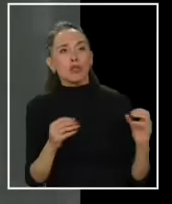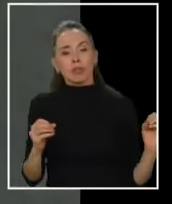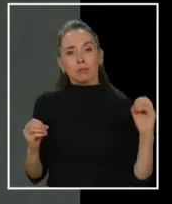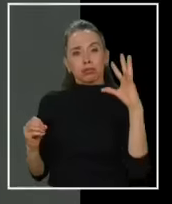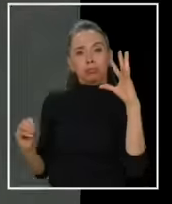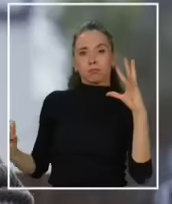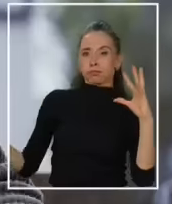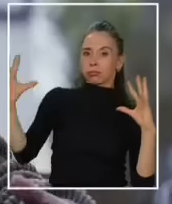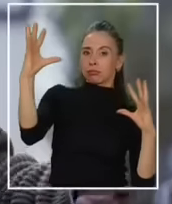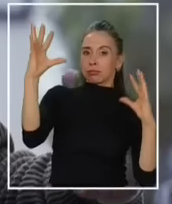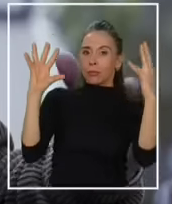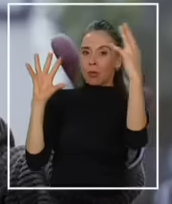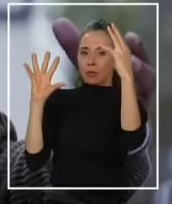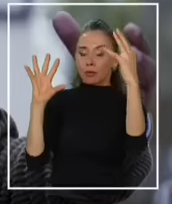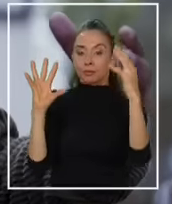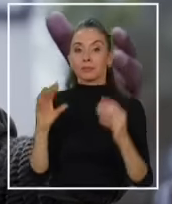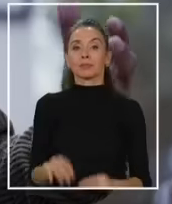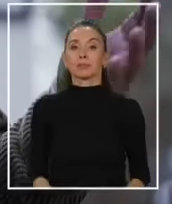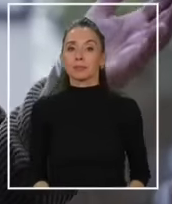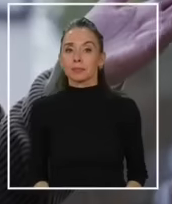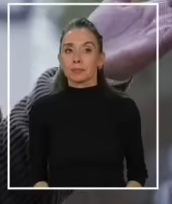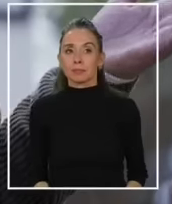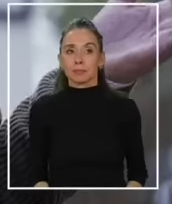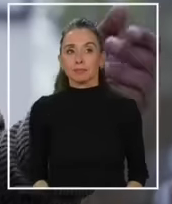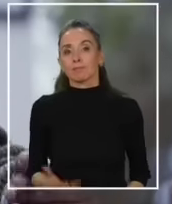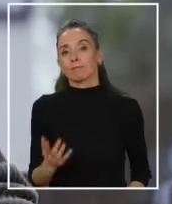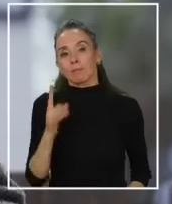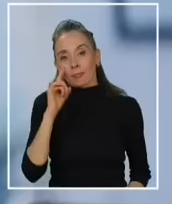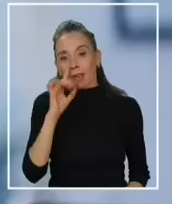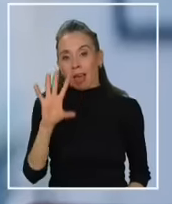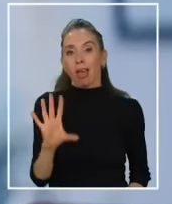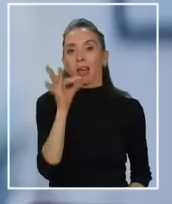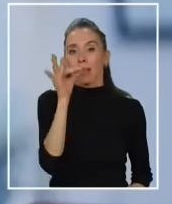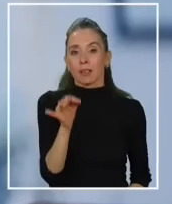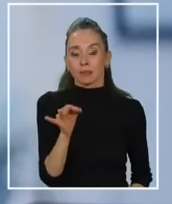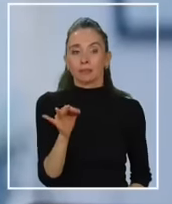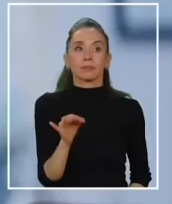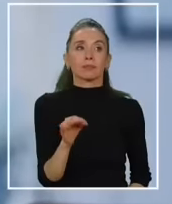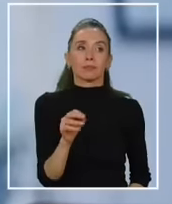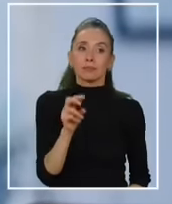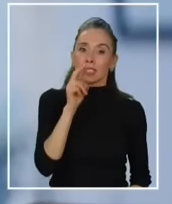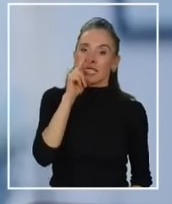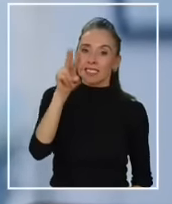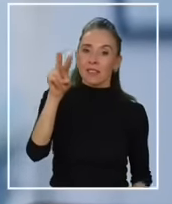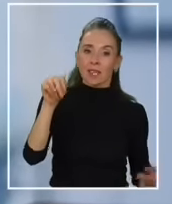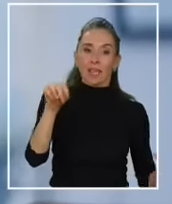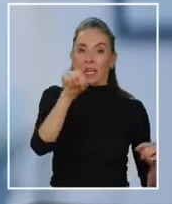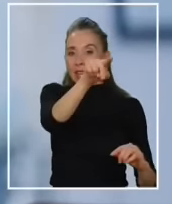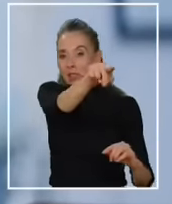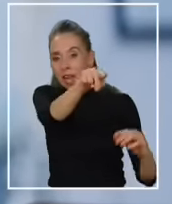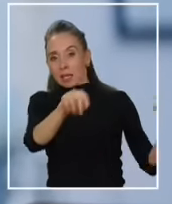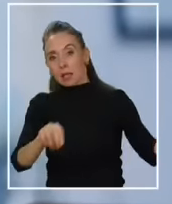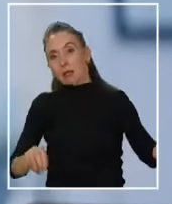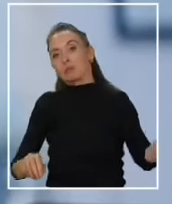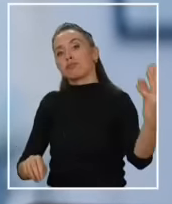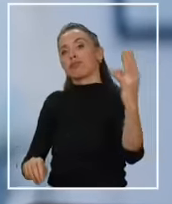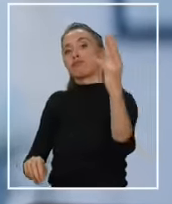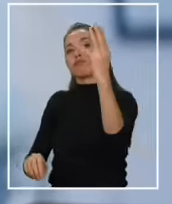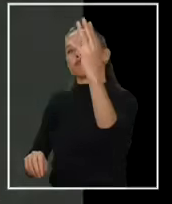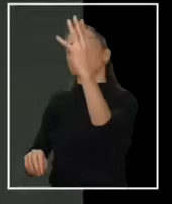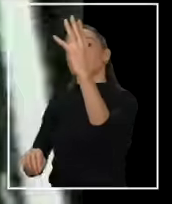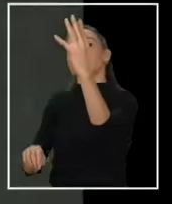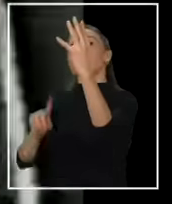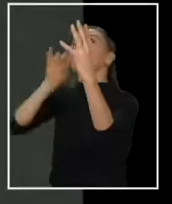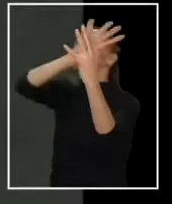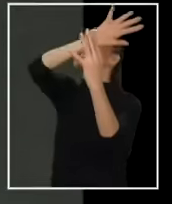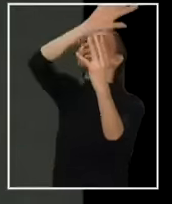reflectores. Y no hay por dónde. Y se veían como reflectores así de allá, salían que iluminar